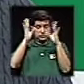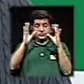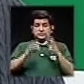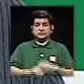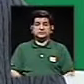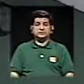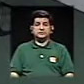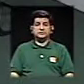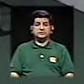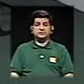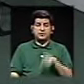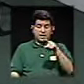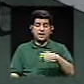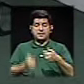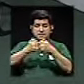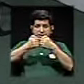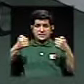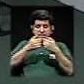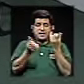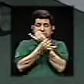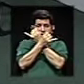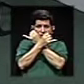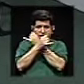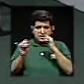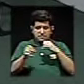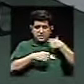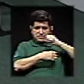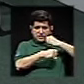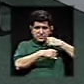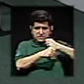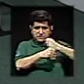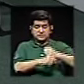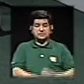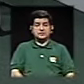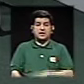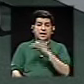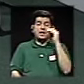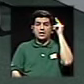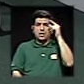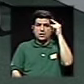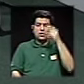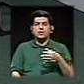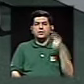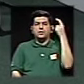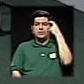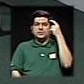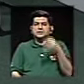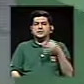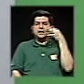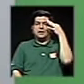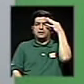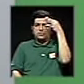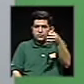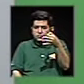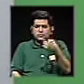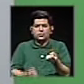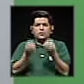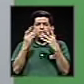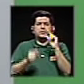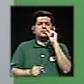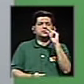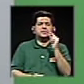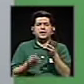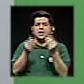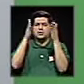para la autonomía de las municipalidades ni qué decir desde luego del futuro de muchos pequeños